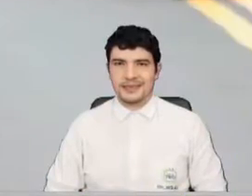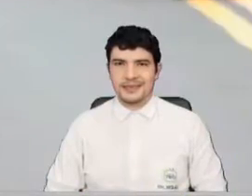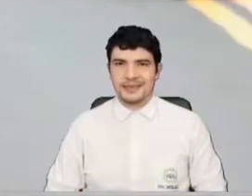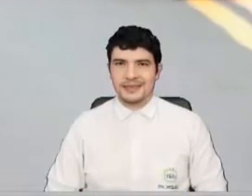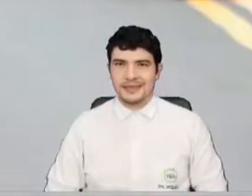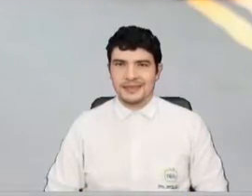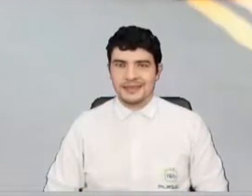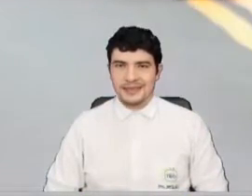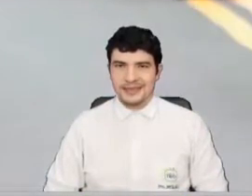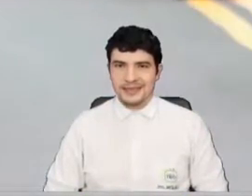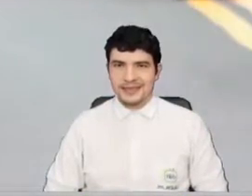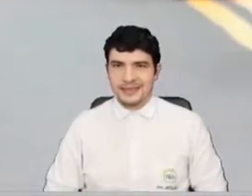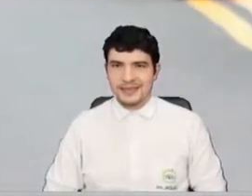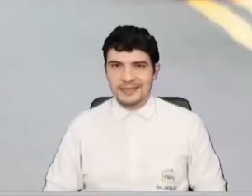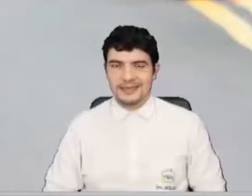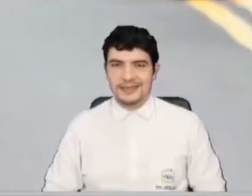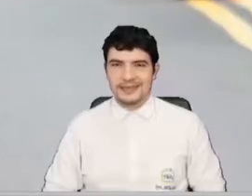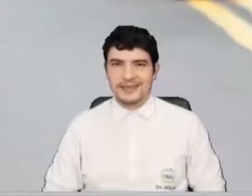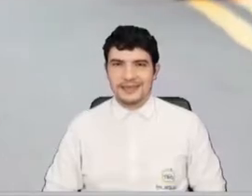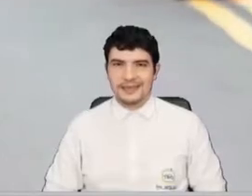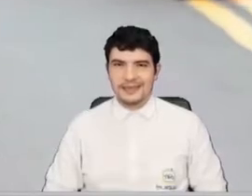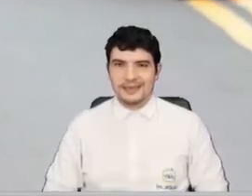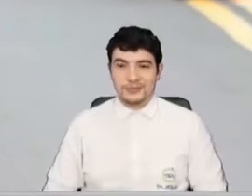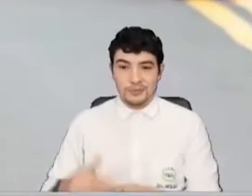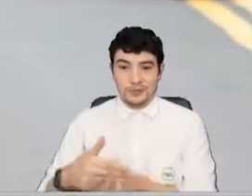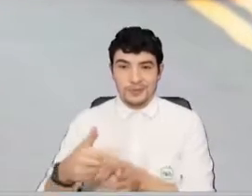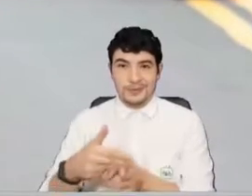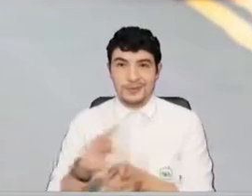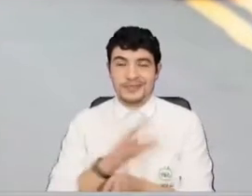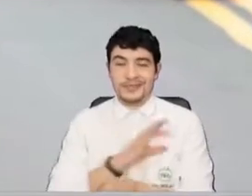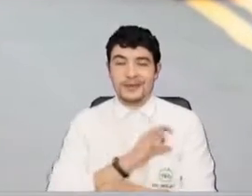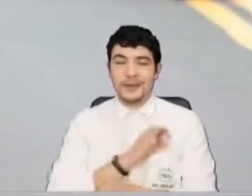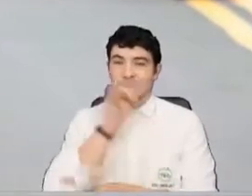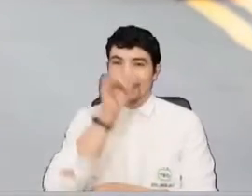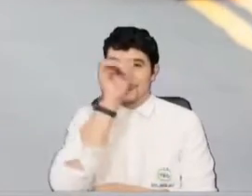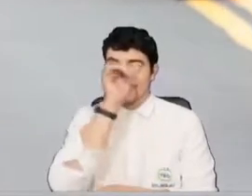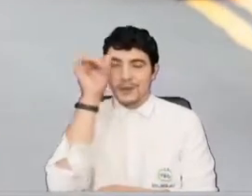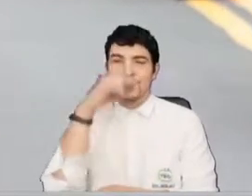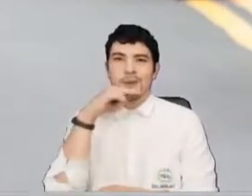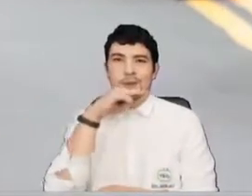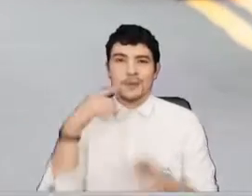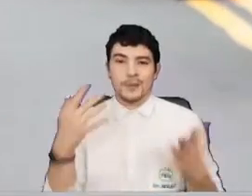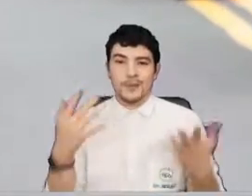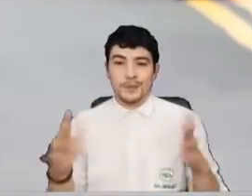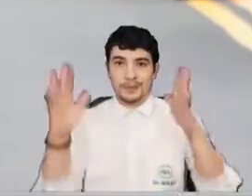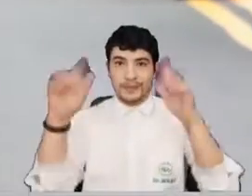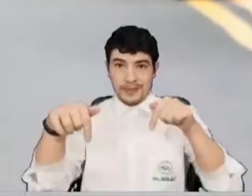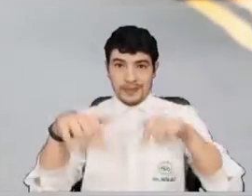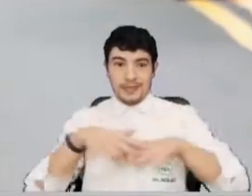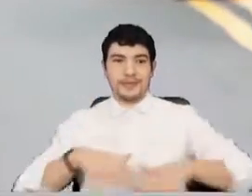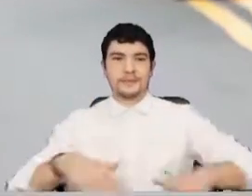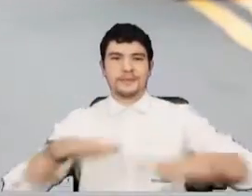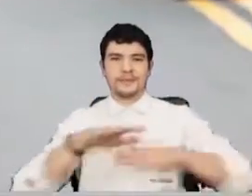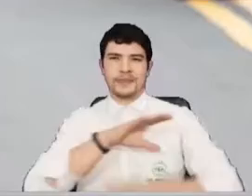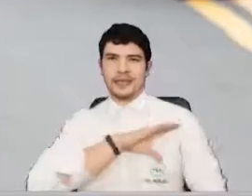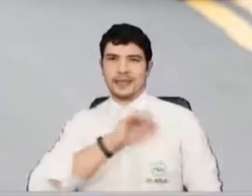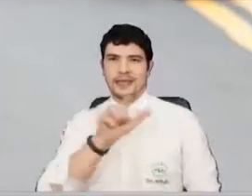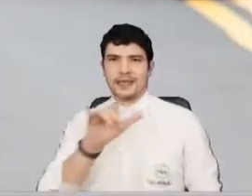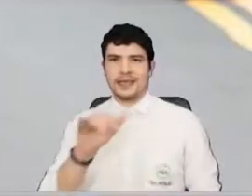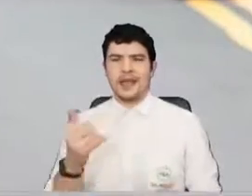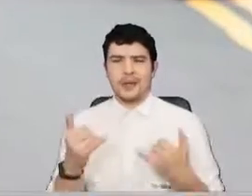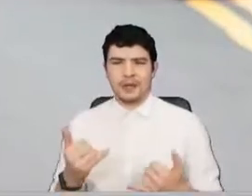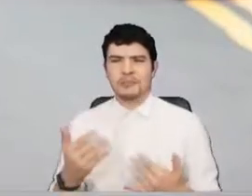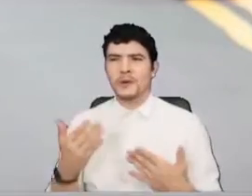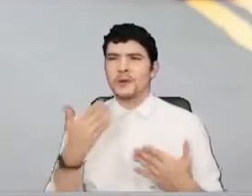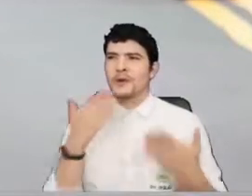Para este fin de semana, que incluye un puente festivo, las autoridades de Cali y el resto del departamento han decidido darle un voto de confianza a los